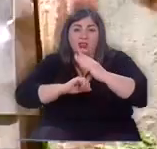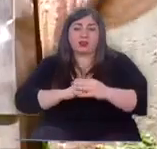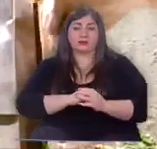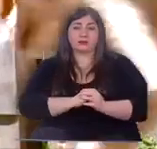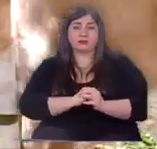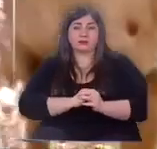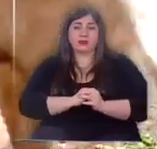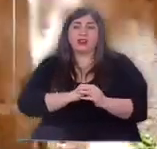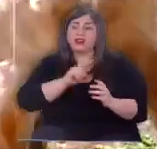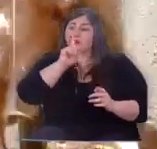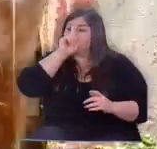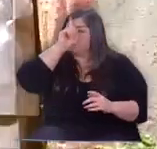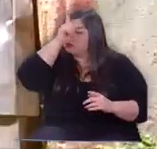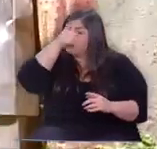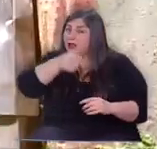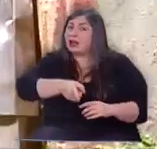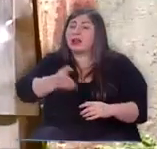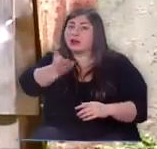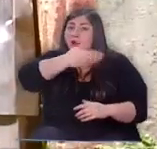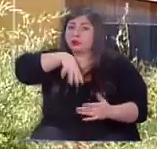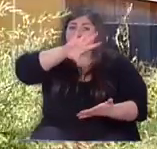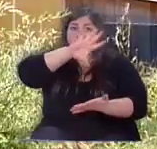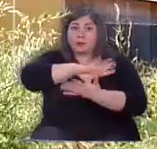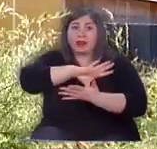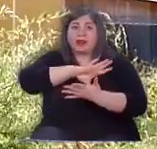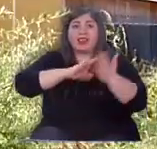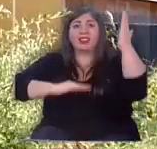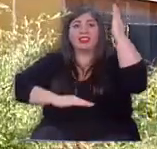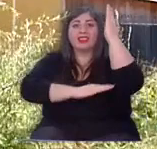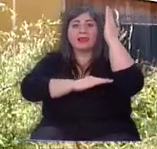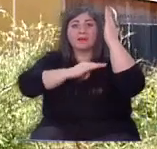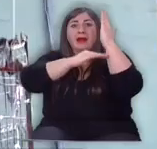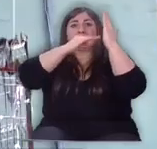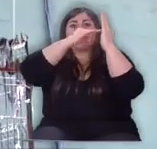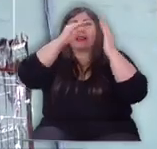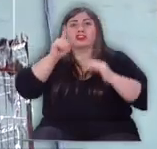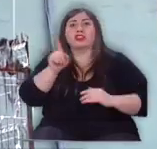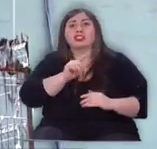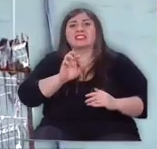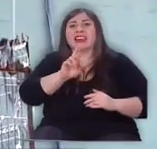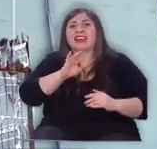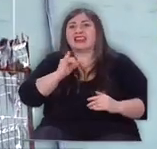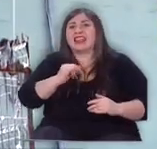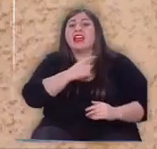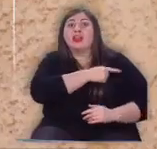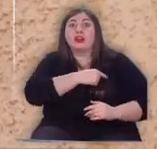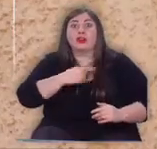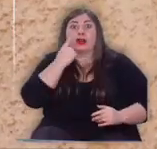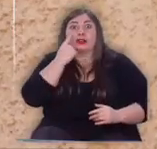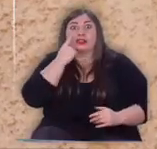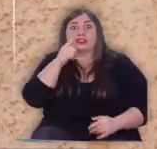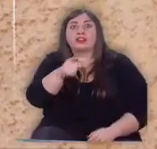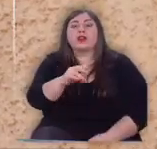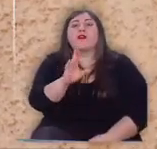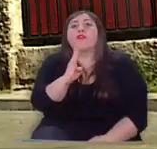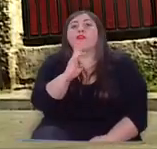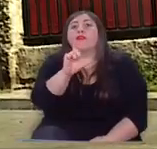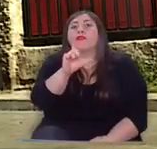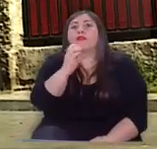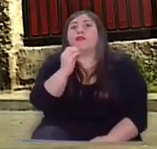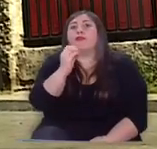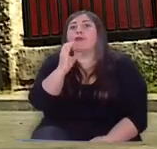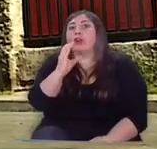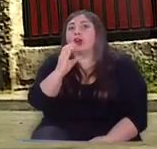Muy tradicionales en los barrios de nuestro país, los departamentos en serie, conocidos como block, fueron una eficaz